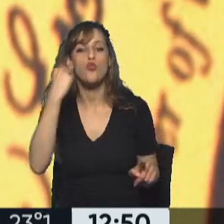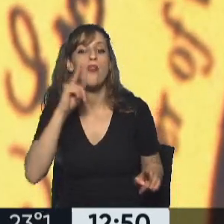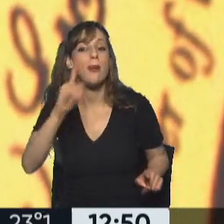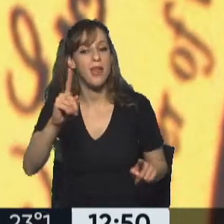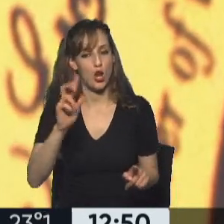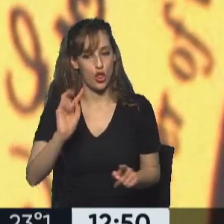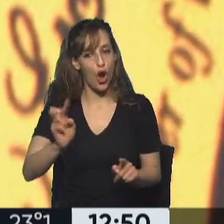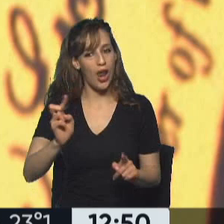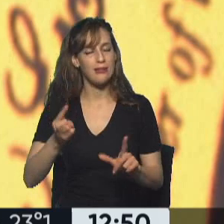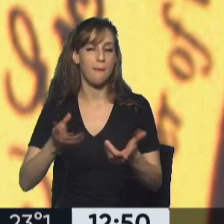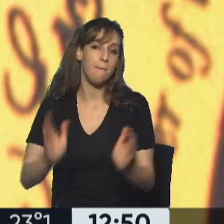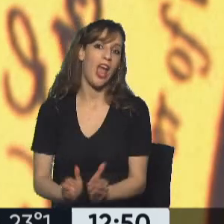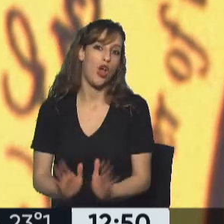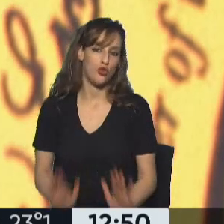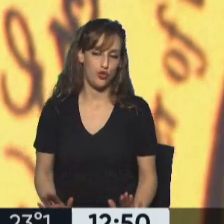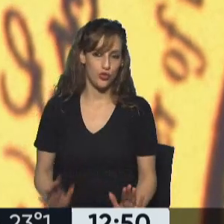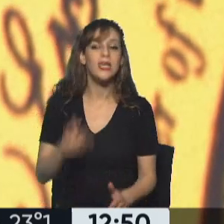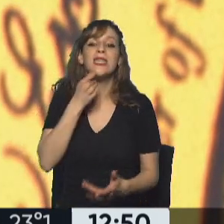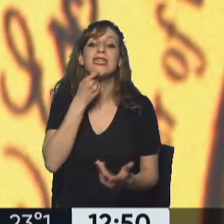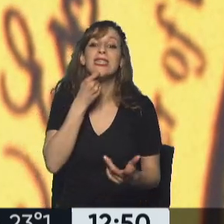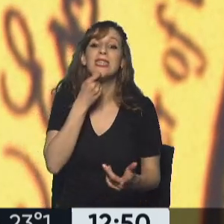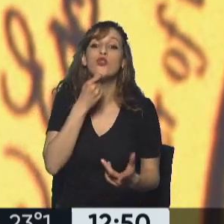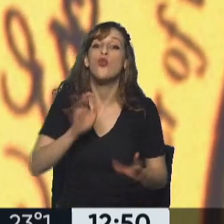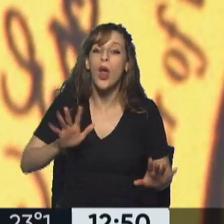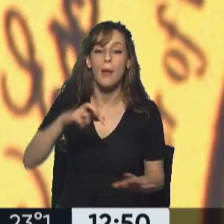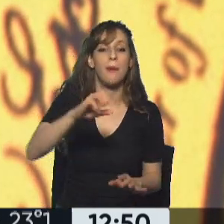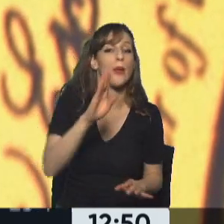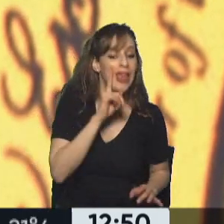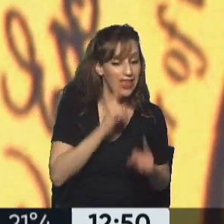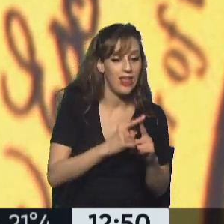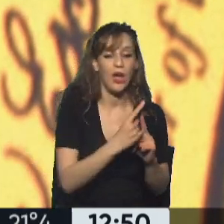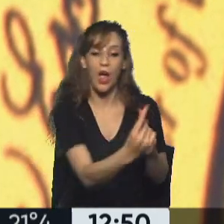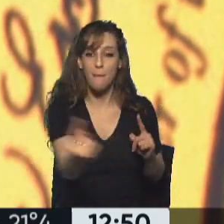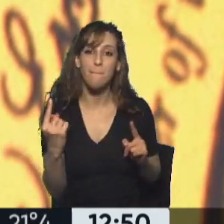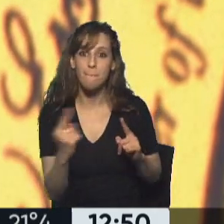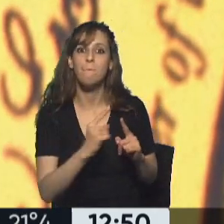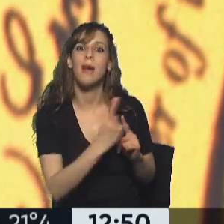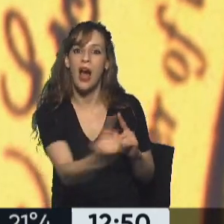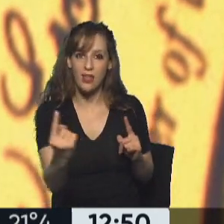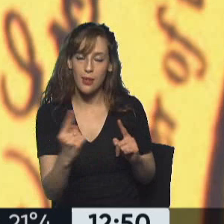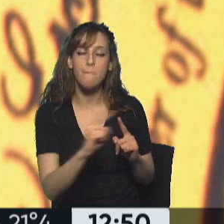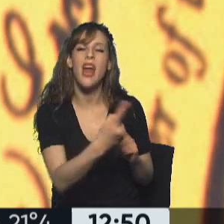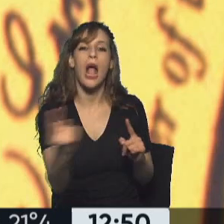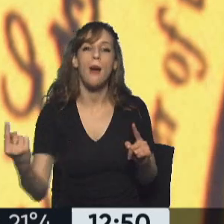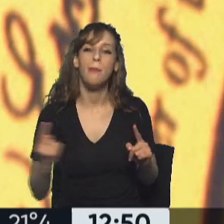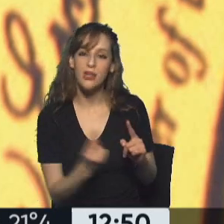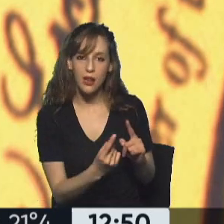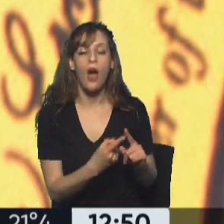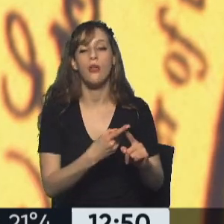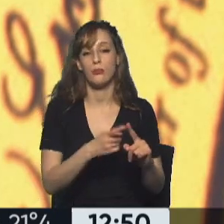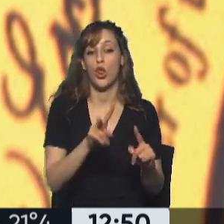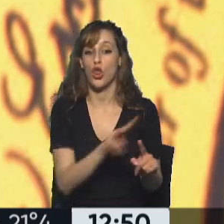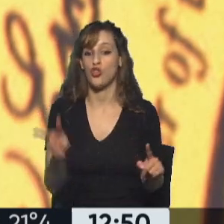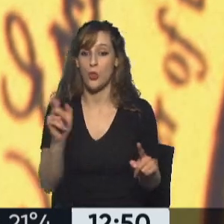dólares y si hiciéramos el ejercicio de pasar el pelo y per cápita a 200 pesos es decir el valor del blues